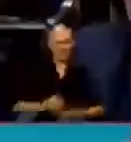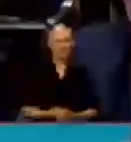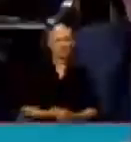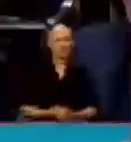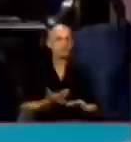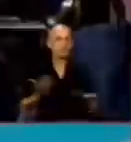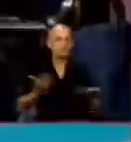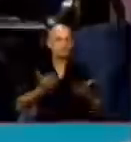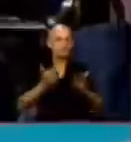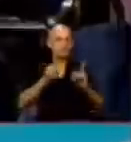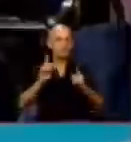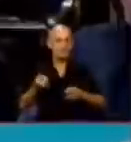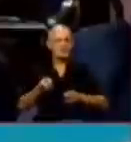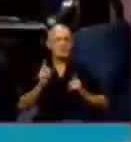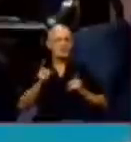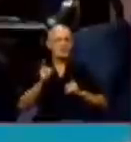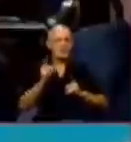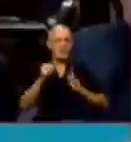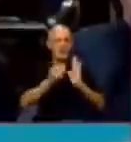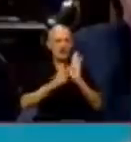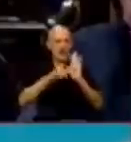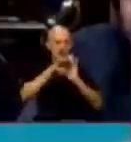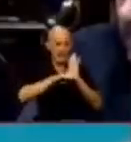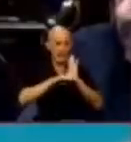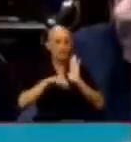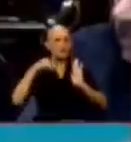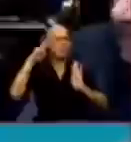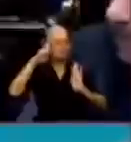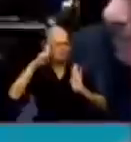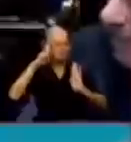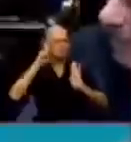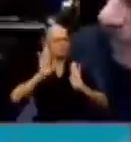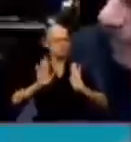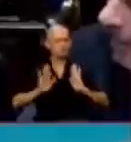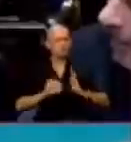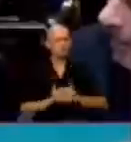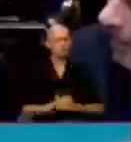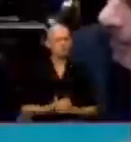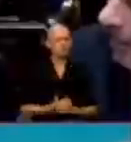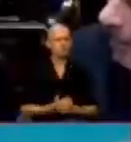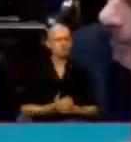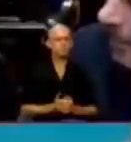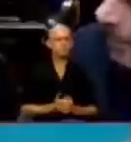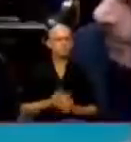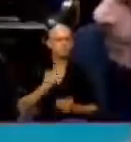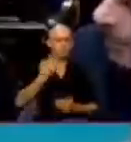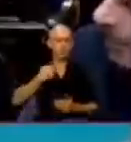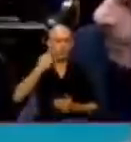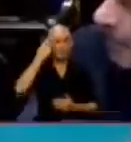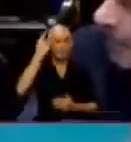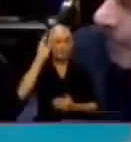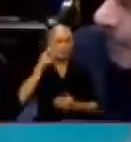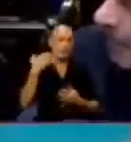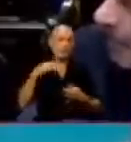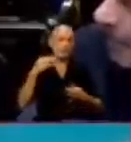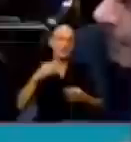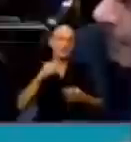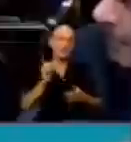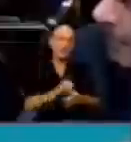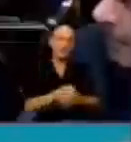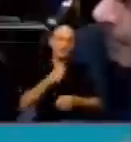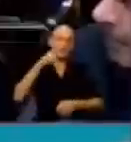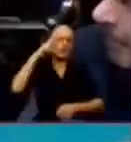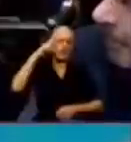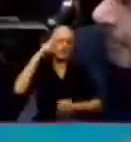automotriz argentina está al tope en calidad, como todo el resto del mundo, ni más ni menos, está en capacidad